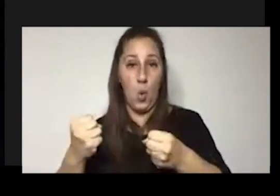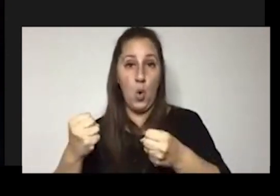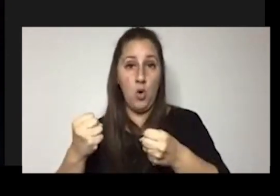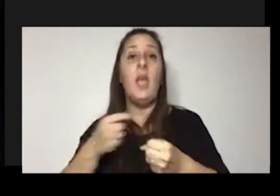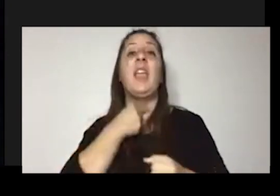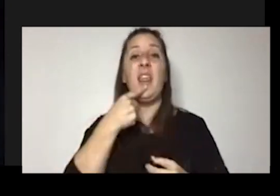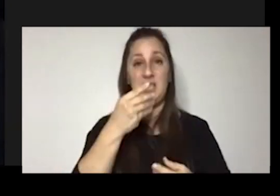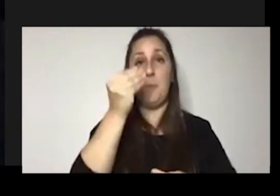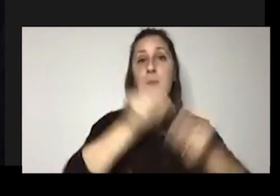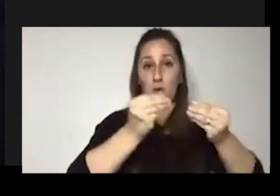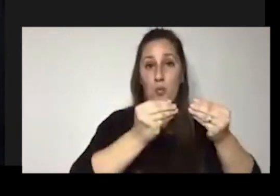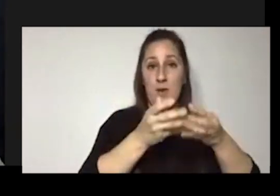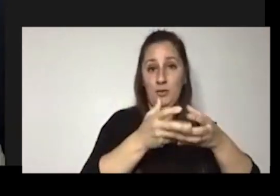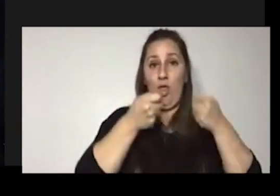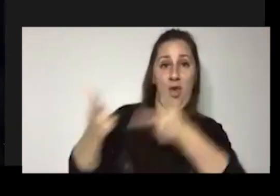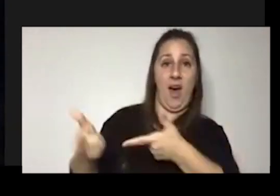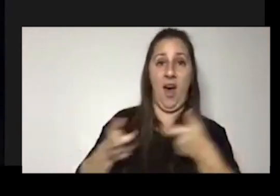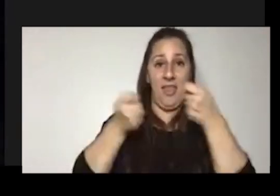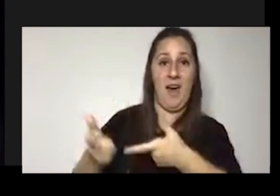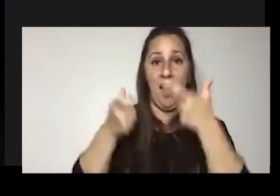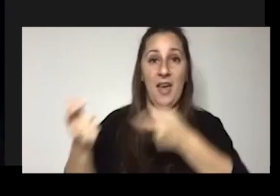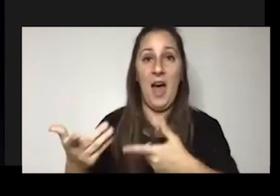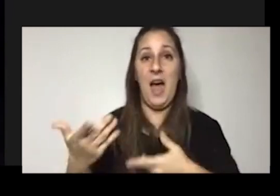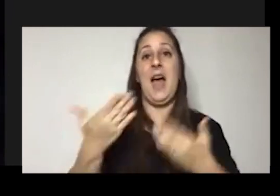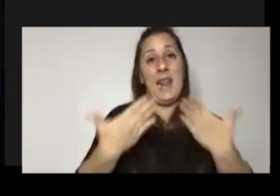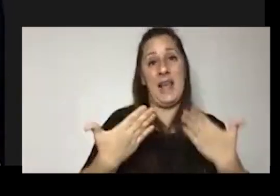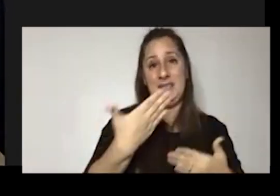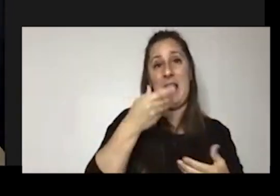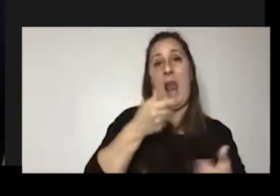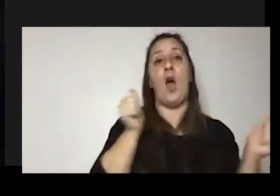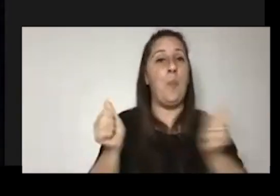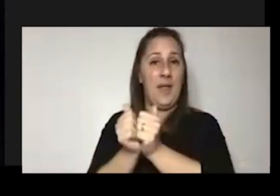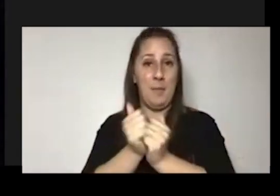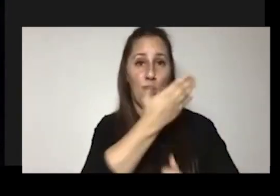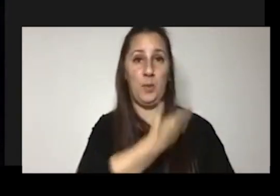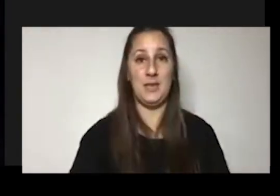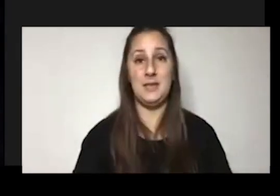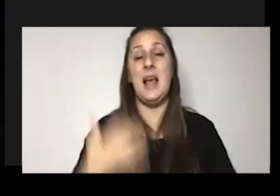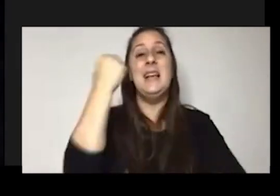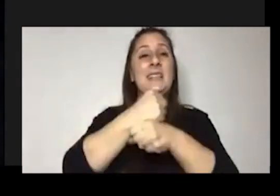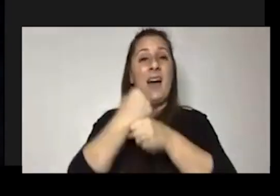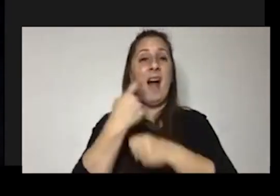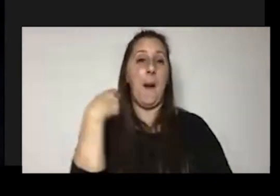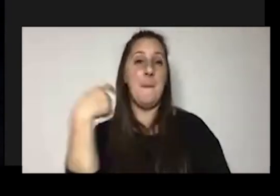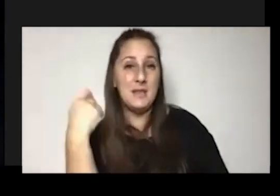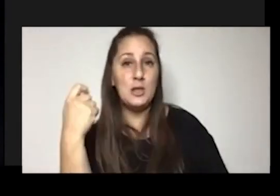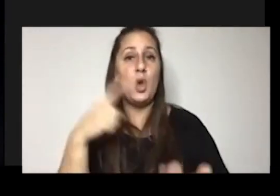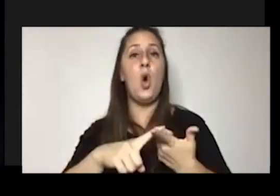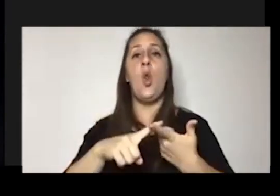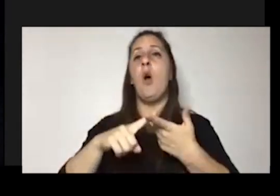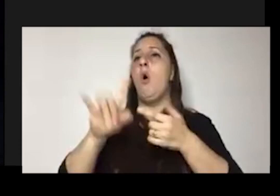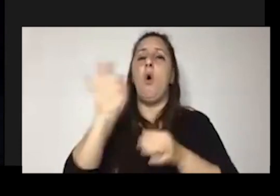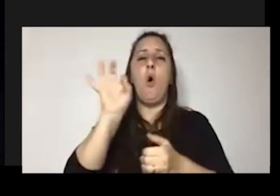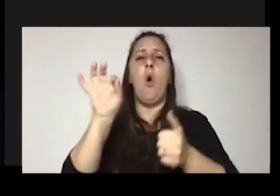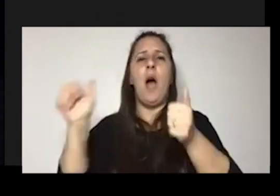hubo desde el acompañamiento presidencial. Digo, el poder trabajar con las pensiones o el poder haber acompañado a centros de